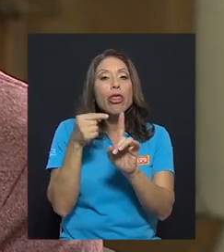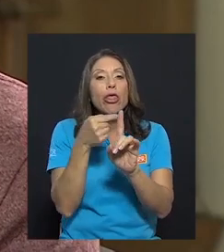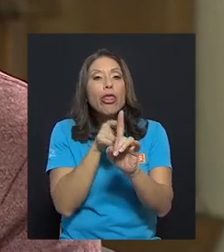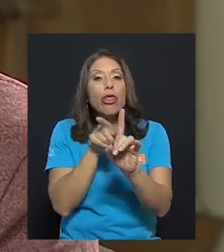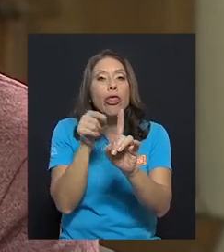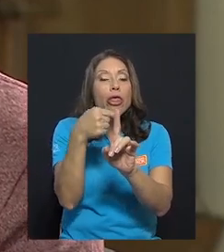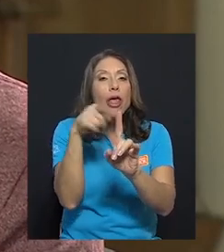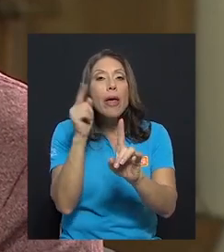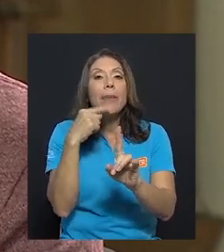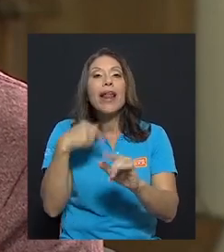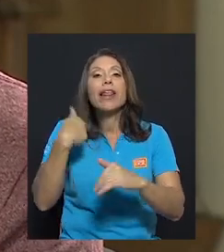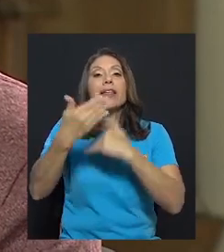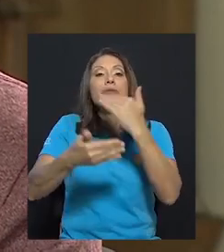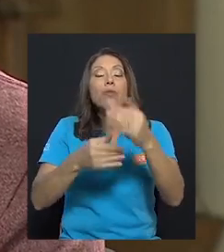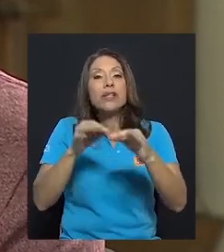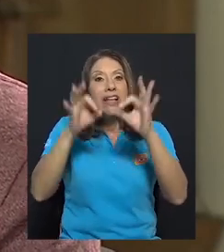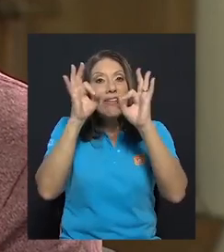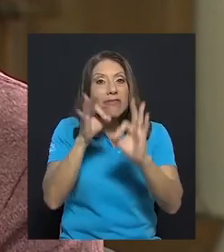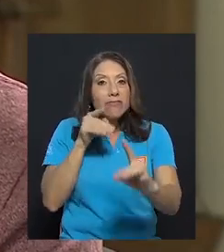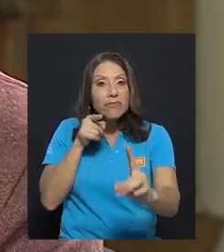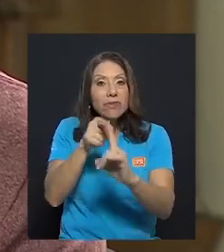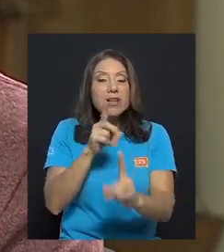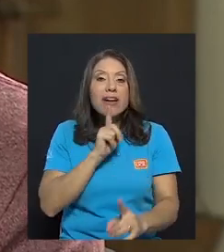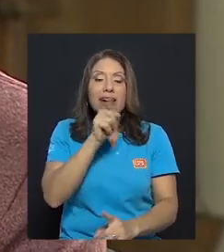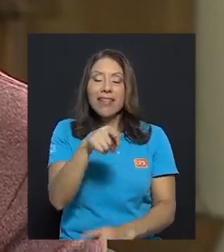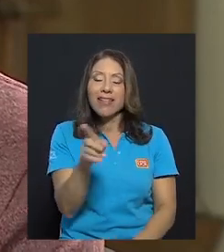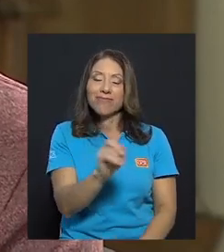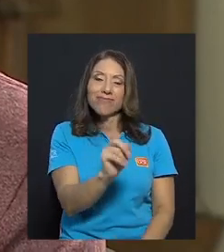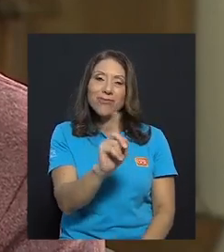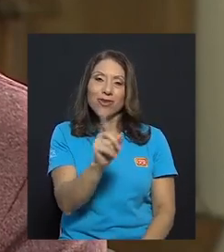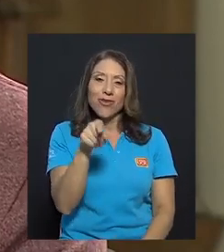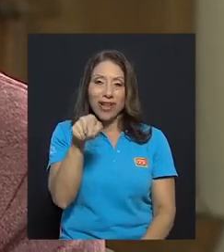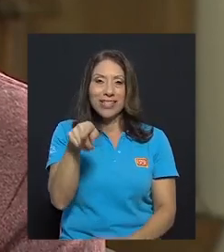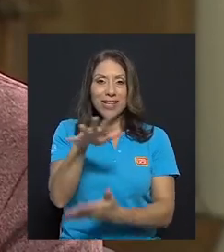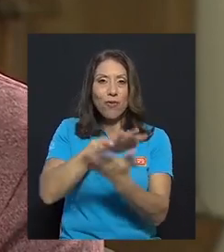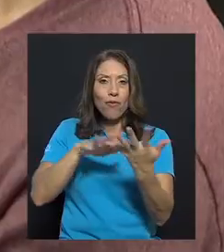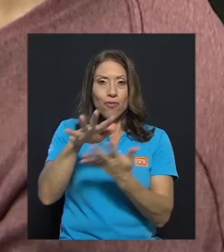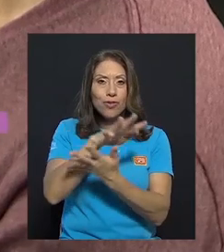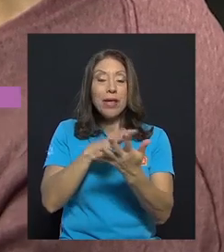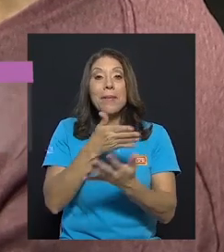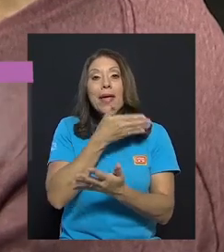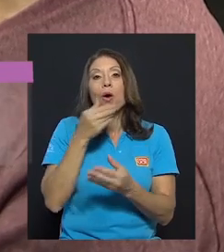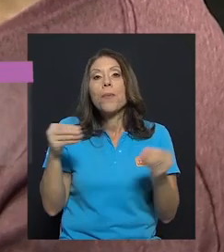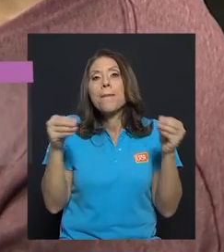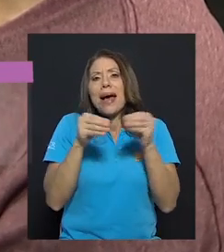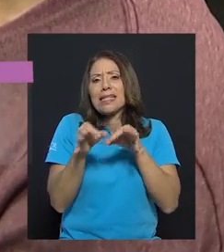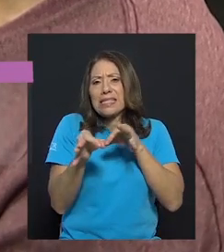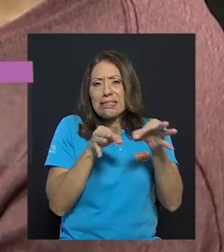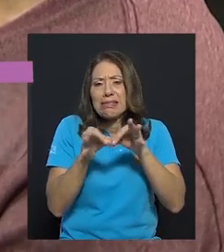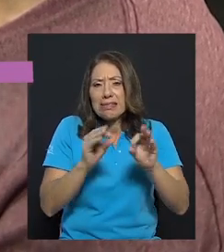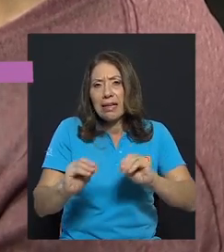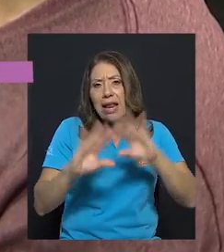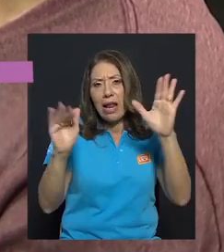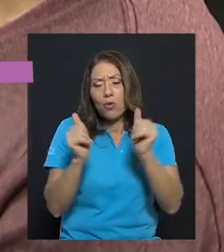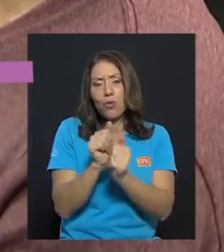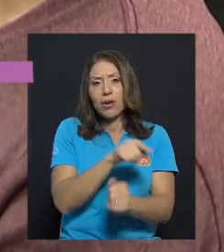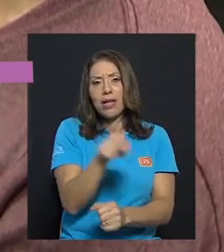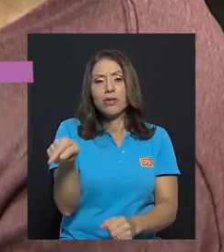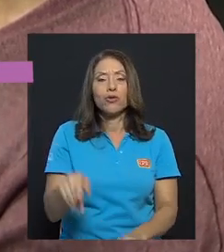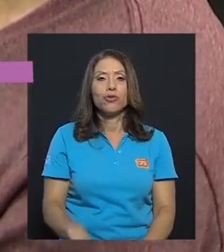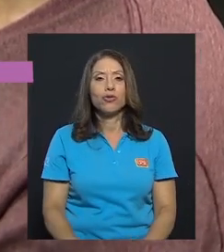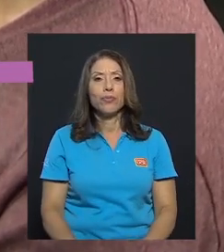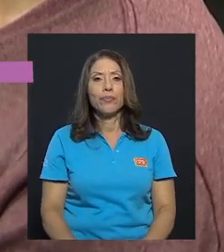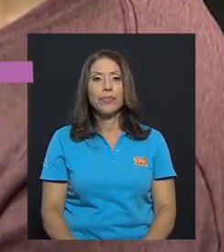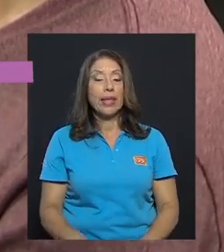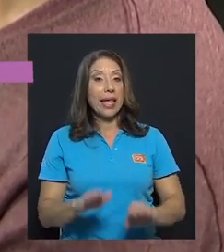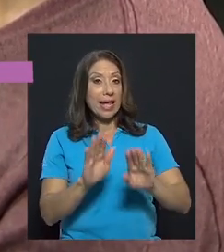porque más bien lo que hacen es confundir al niño. Siempre hay que llegar y ser súper claros con ellos. Andy, ¿cómo identificamos esos patrones de violencia